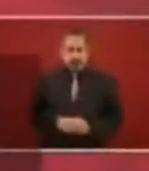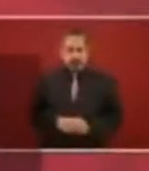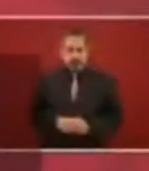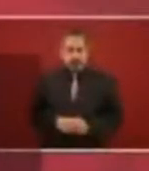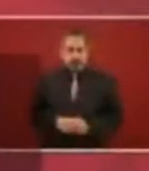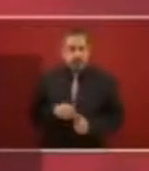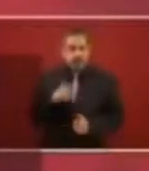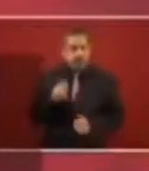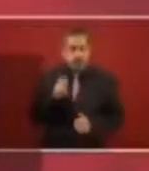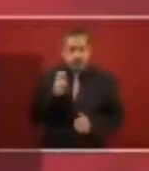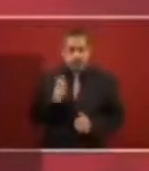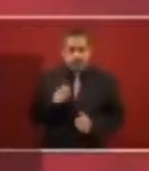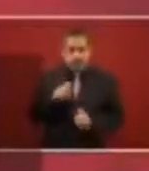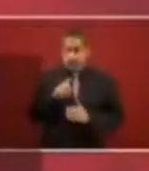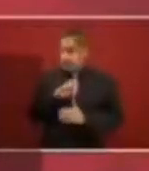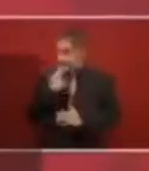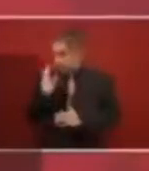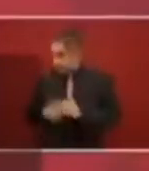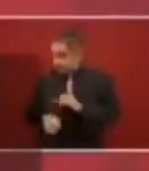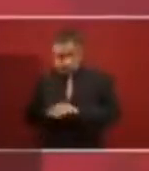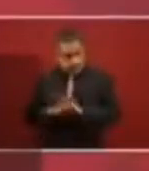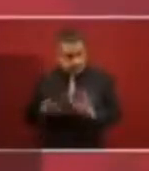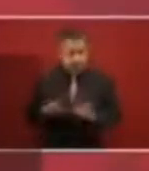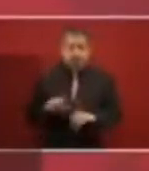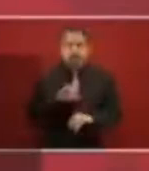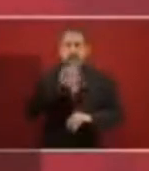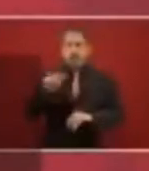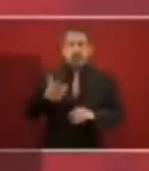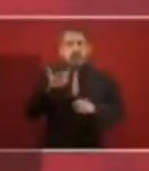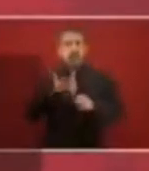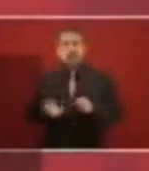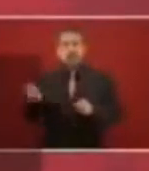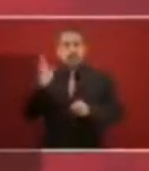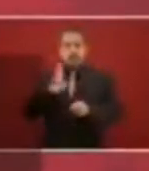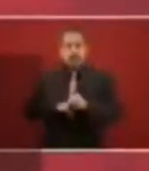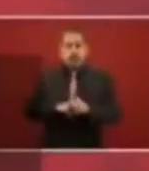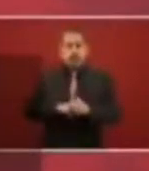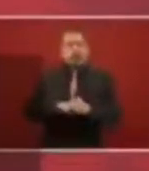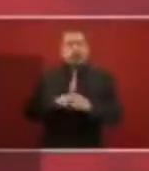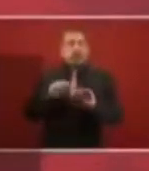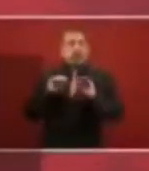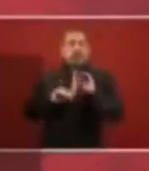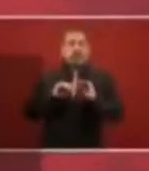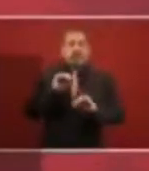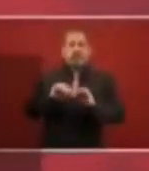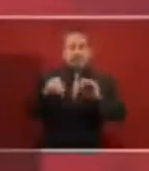destine a ser un hospital de especialidades